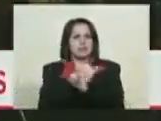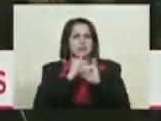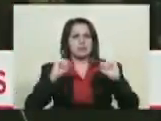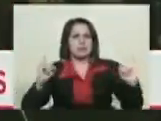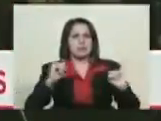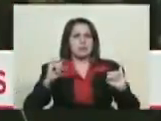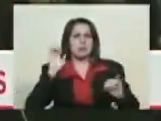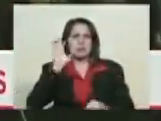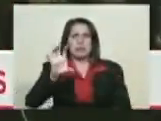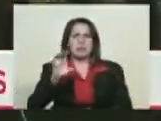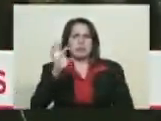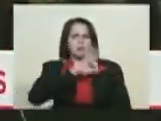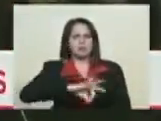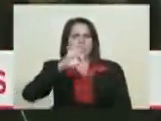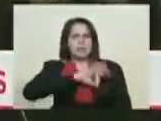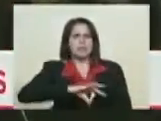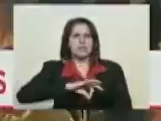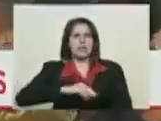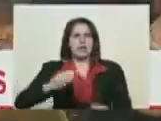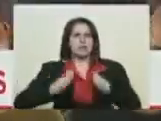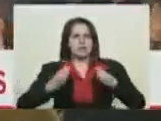¡Independencia y patria socialista!